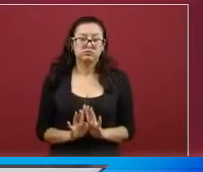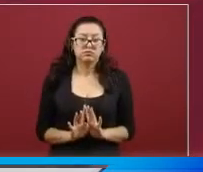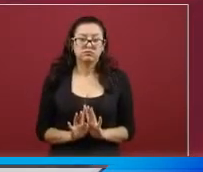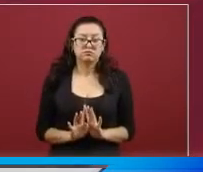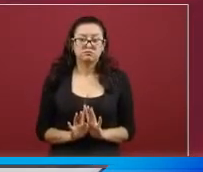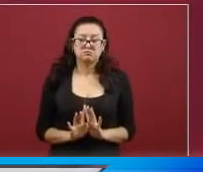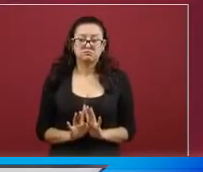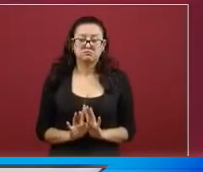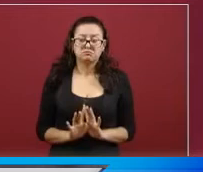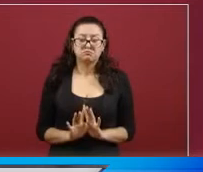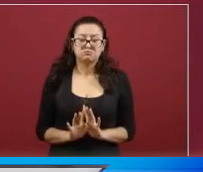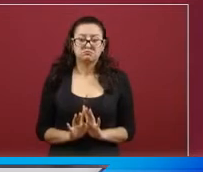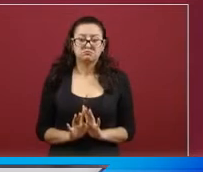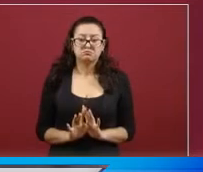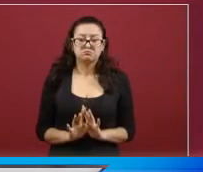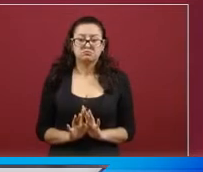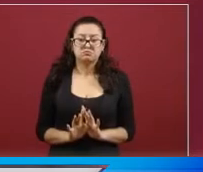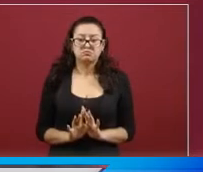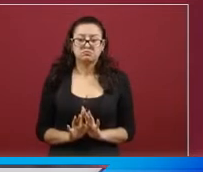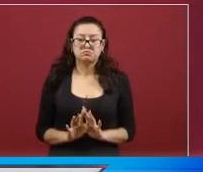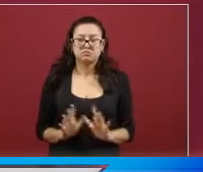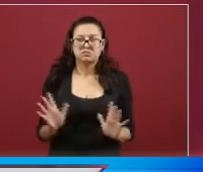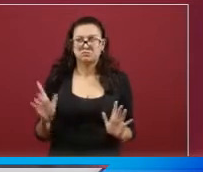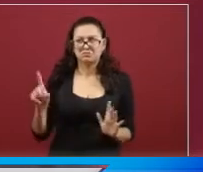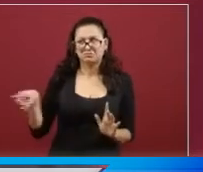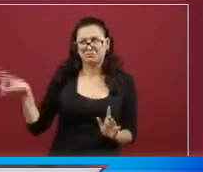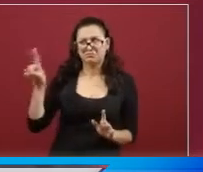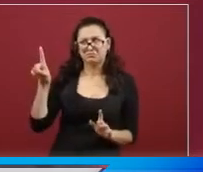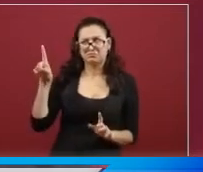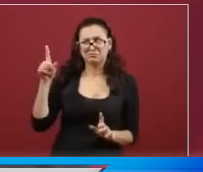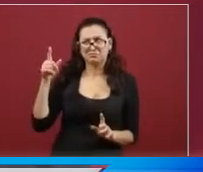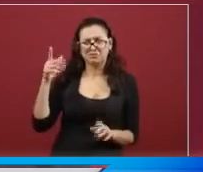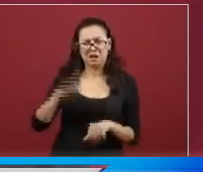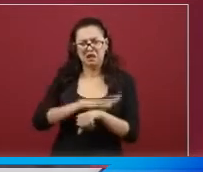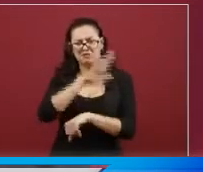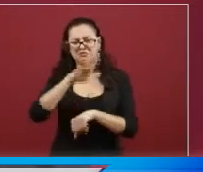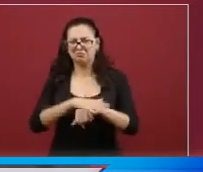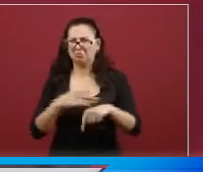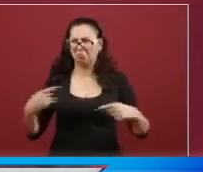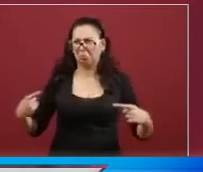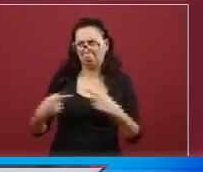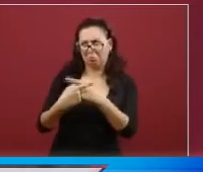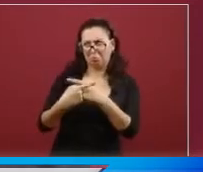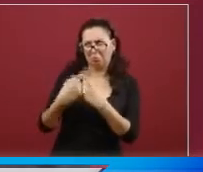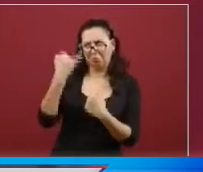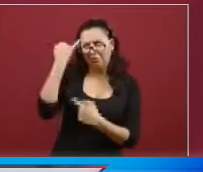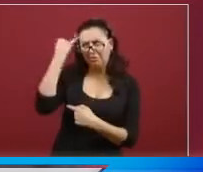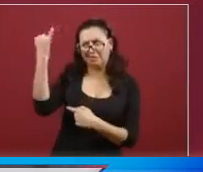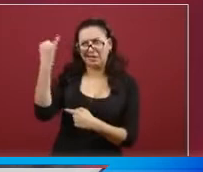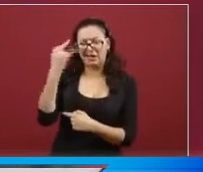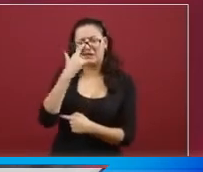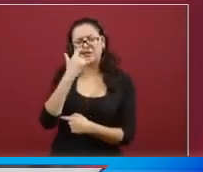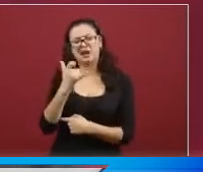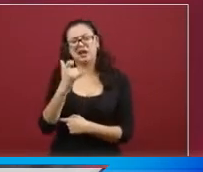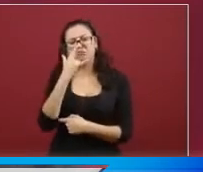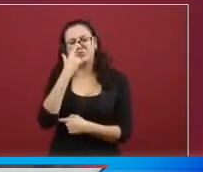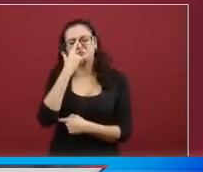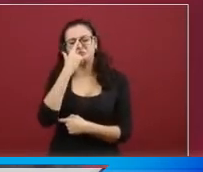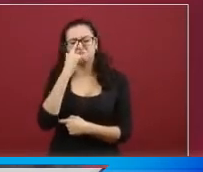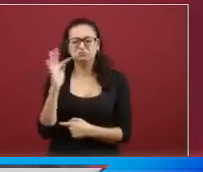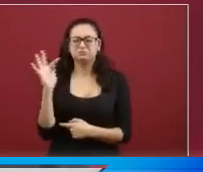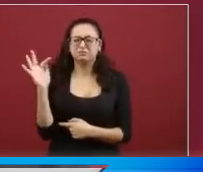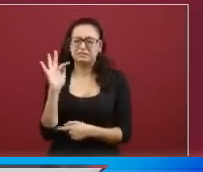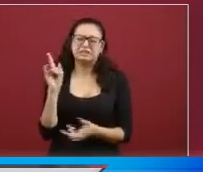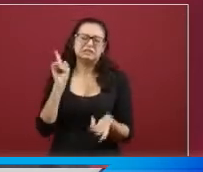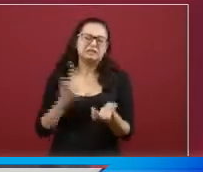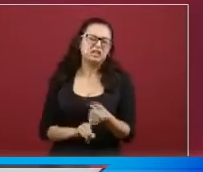sano que explicaran por qué cuando no se invirtió en Pemex y creció tanto su deuda, calificaron como muy bien el desempeño de la empresa. Y ahora que se